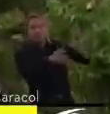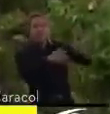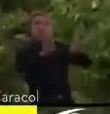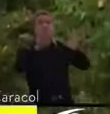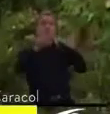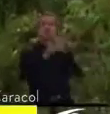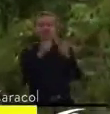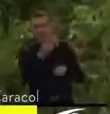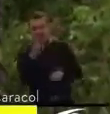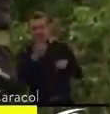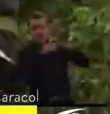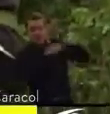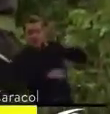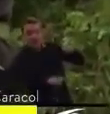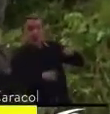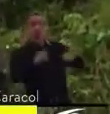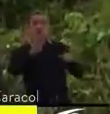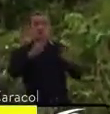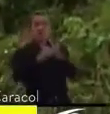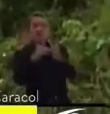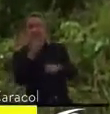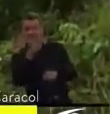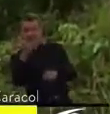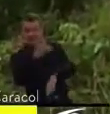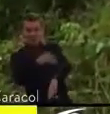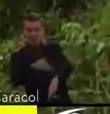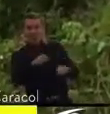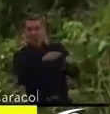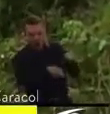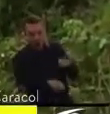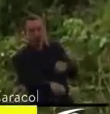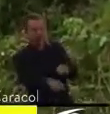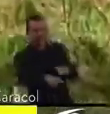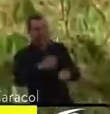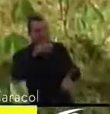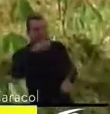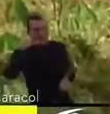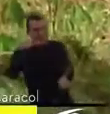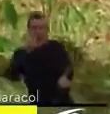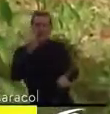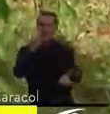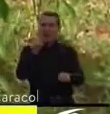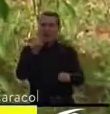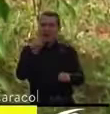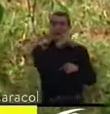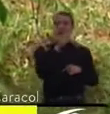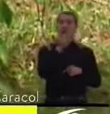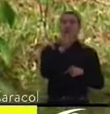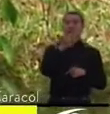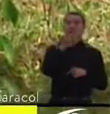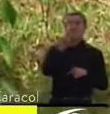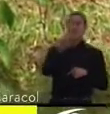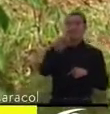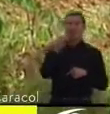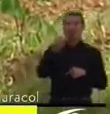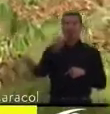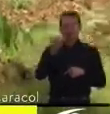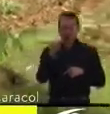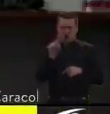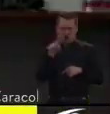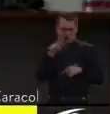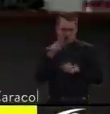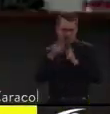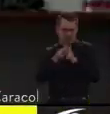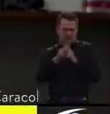4.200 millones para pequeños productores. Pero otra opinión tienen en Finagro, uno de los mayores colocadores de crédito en el país. La